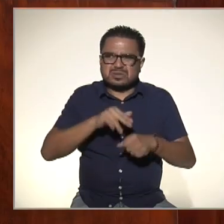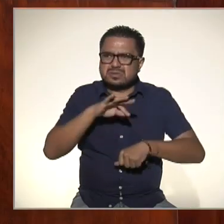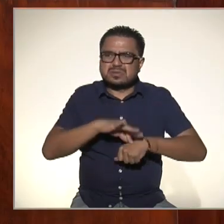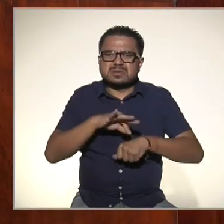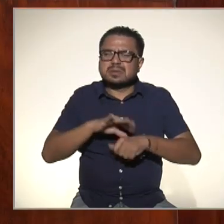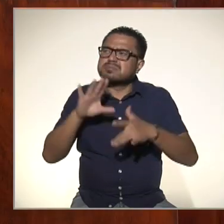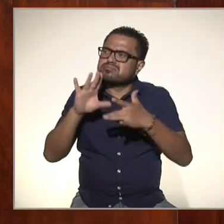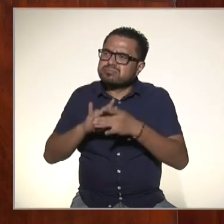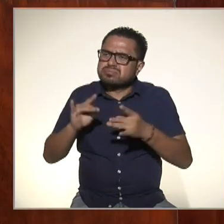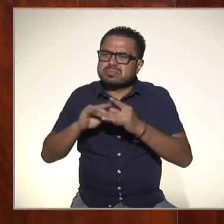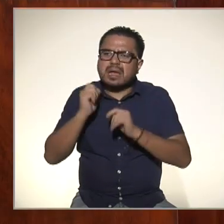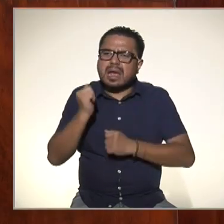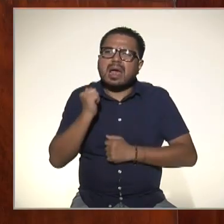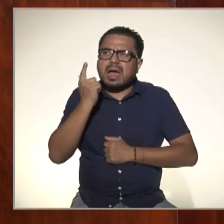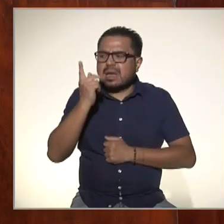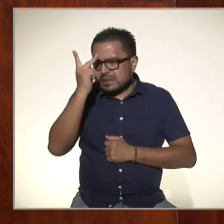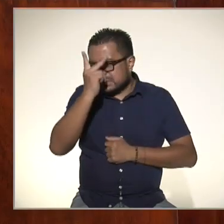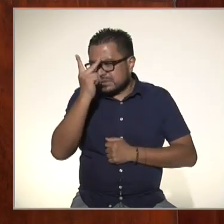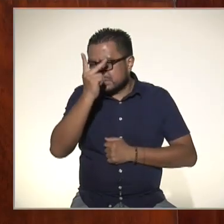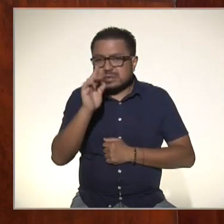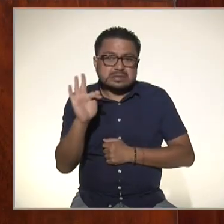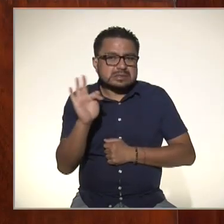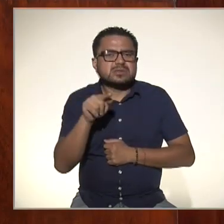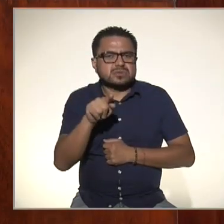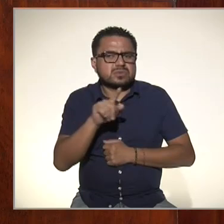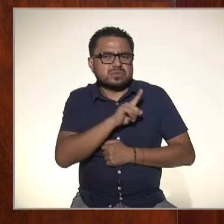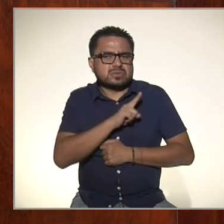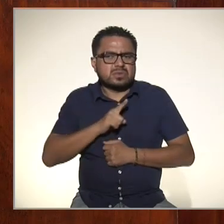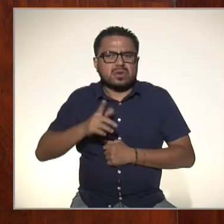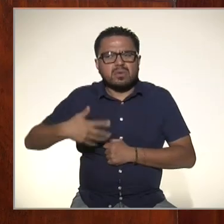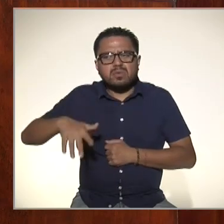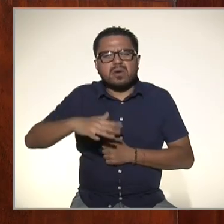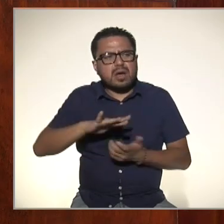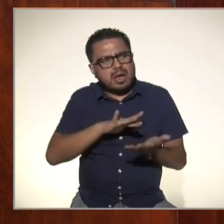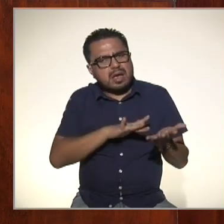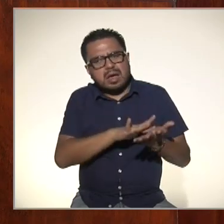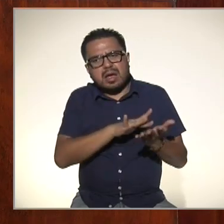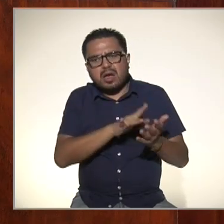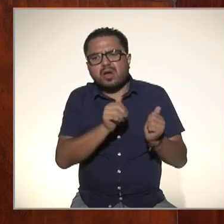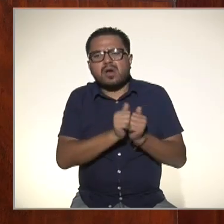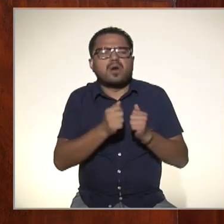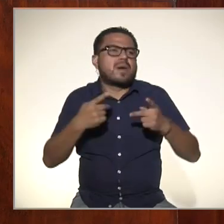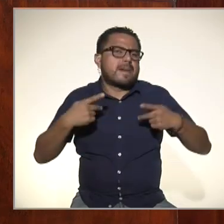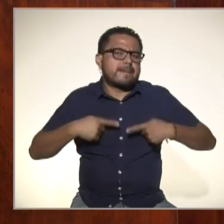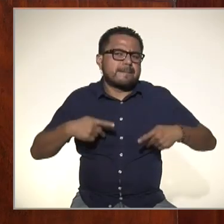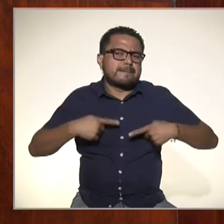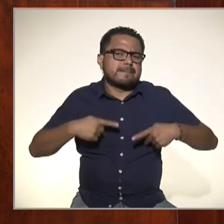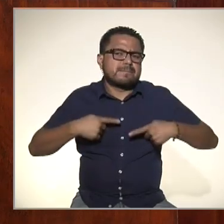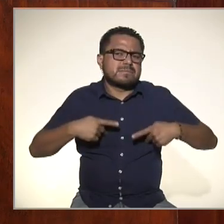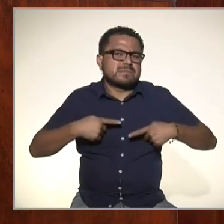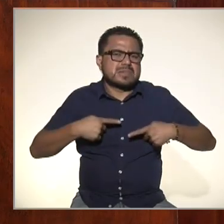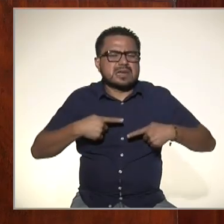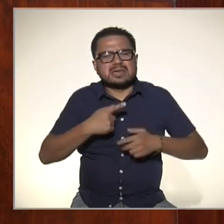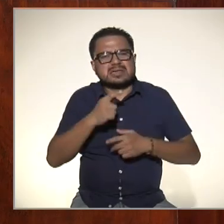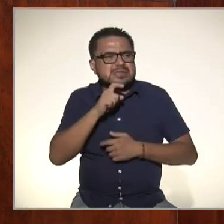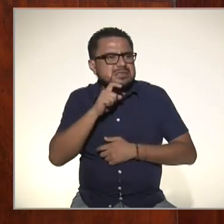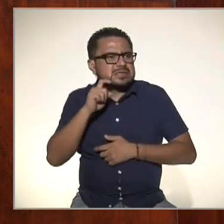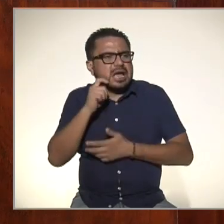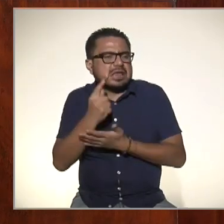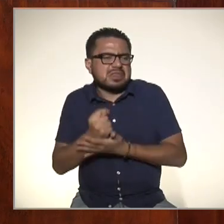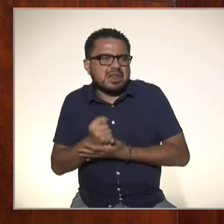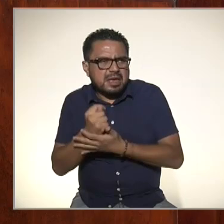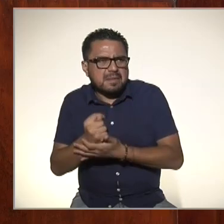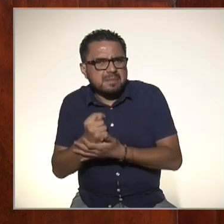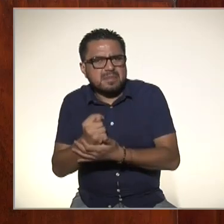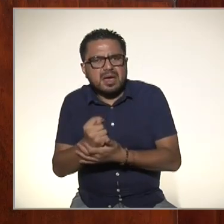le han dicho que es algo psicológico, a lo mejor buscar apoyo con una persona, con un sexoterapeuta,